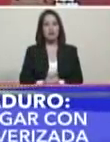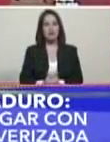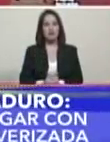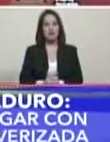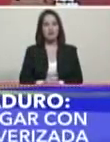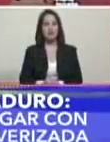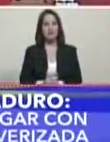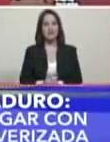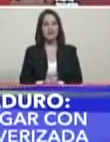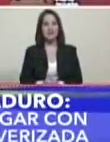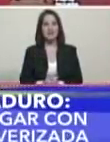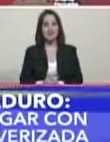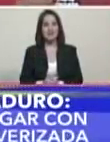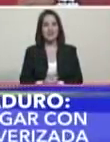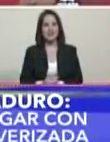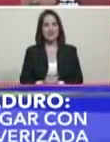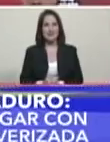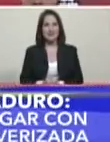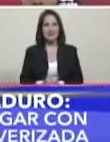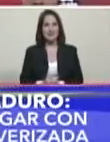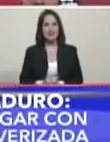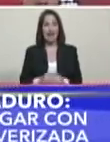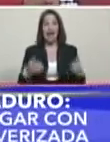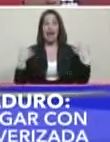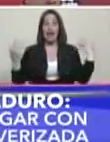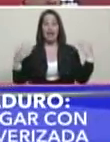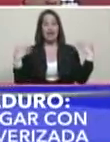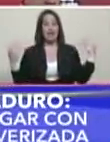tanta emoción, tanta alegría.